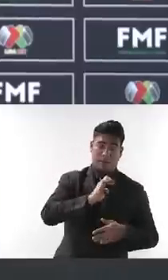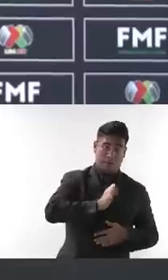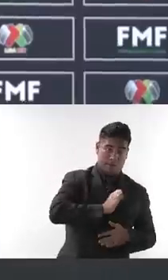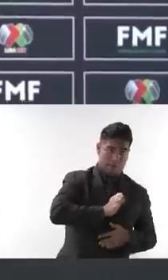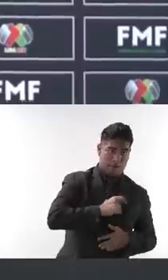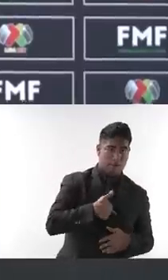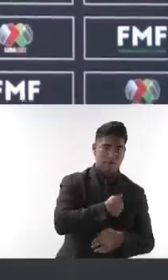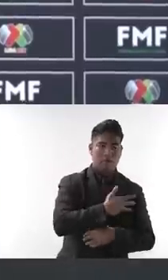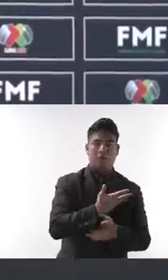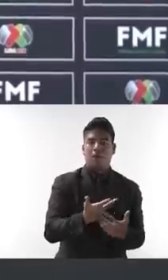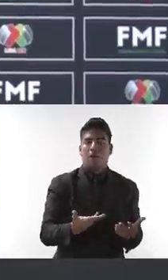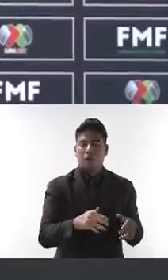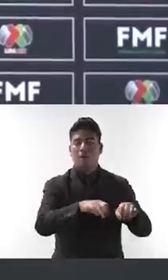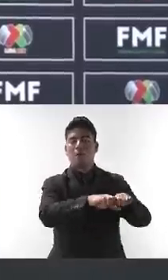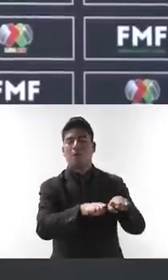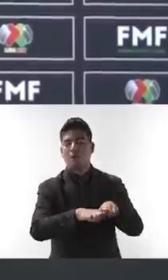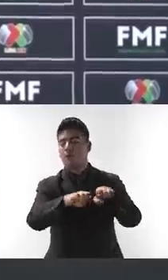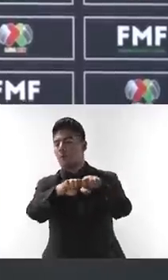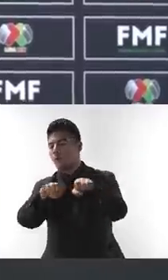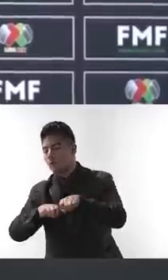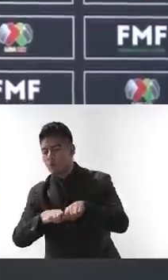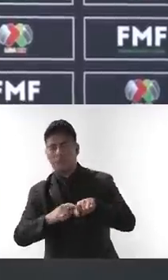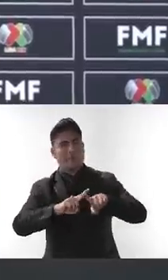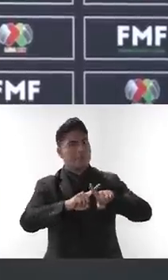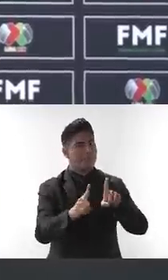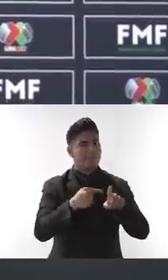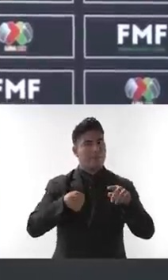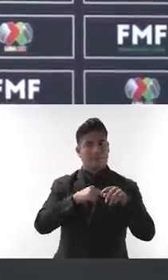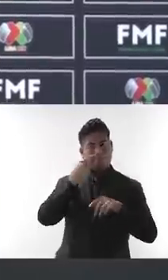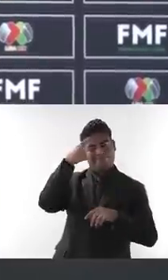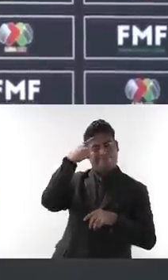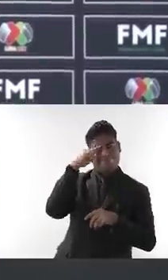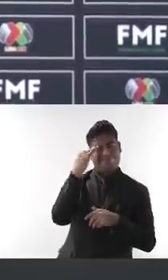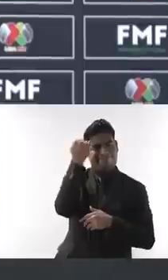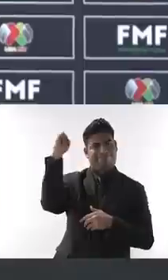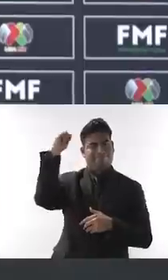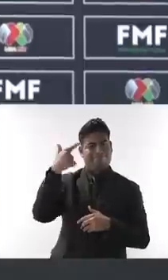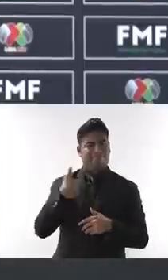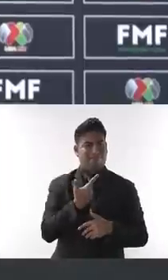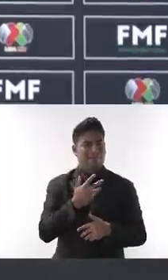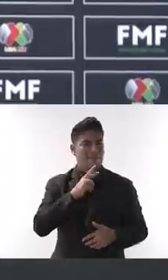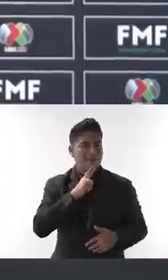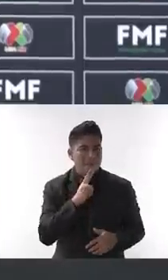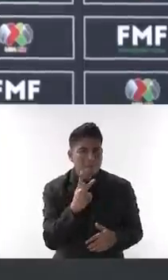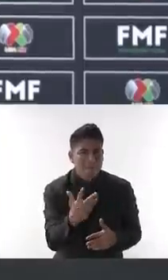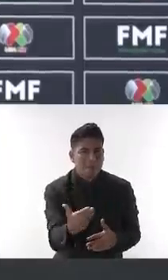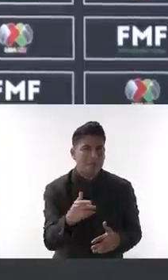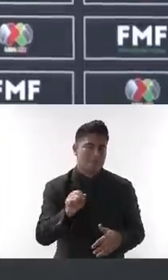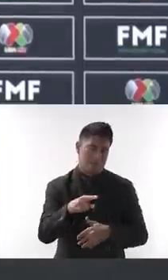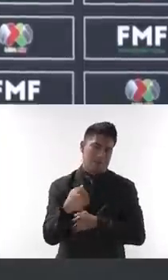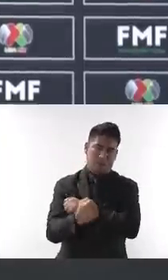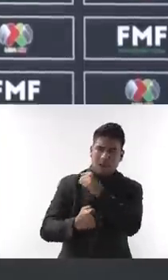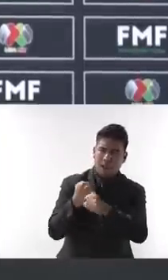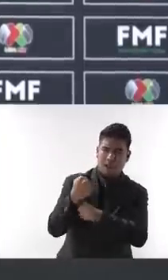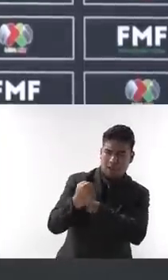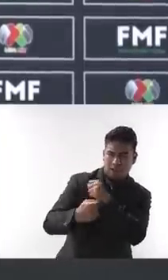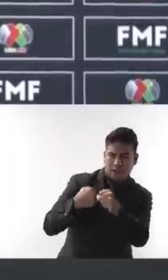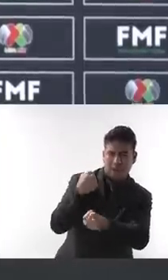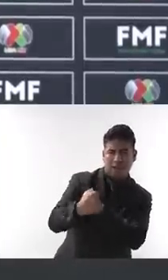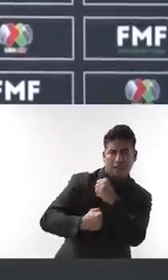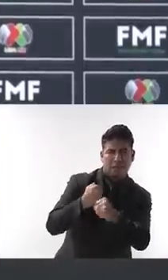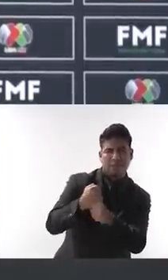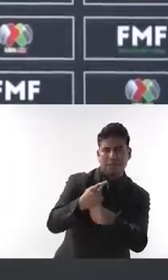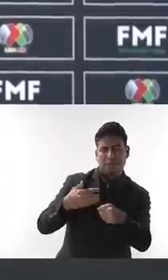director técnico de clubes en donde tienen prácticamente en todas las semanas del año, salvo los descansos, a